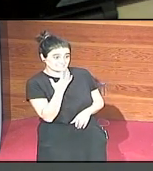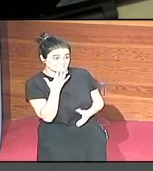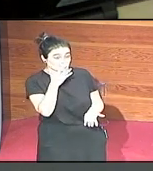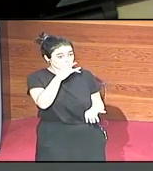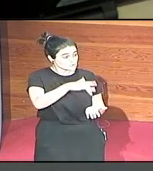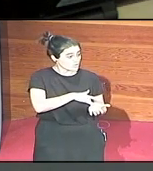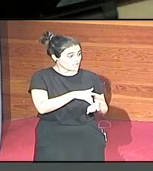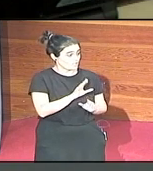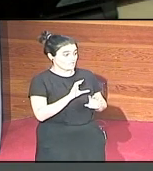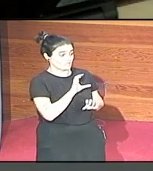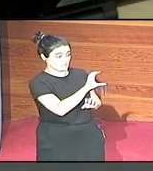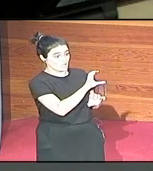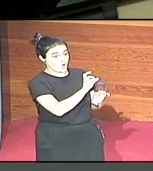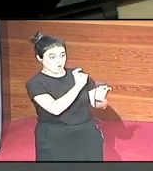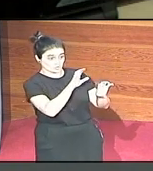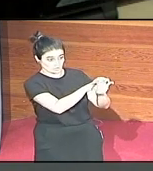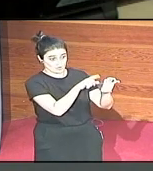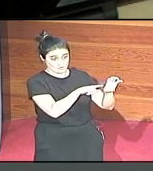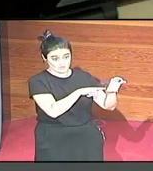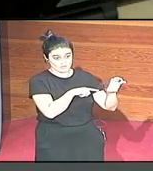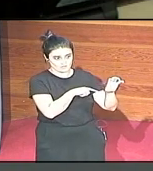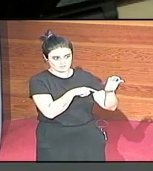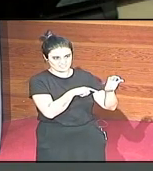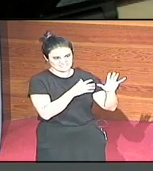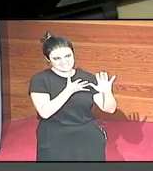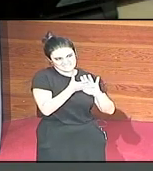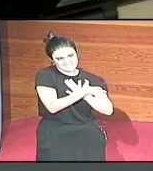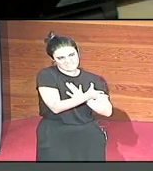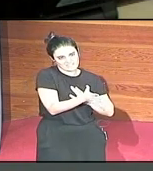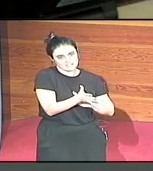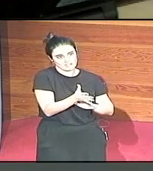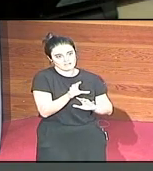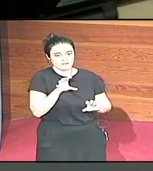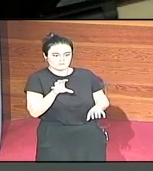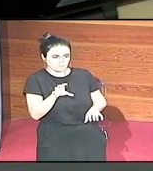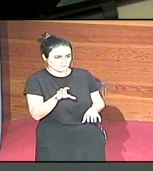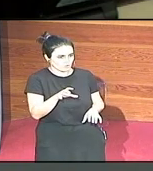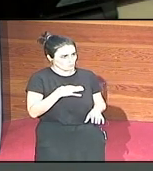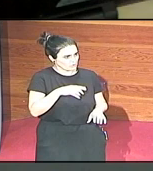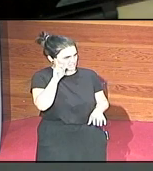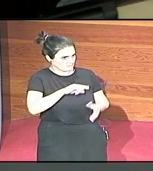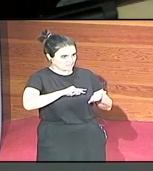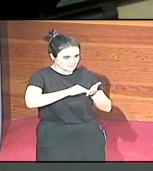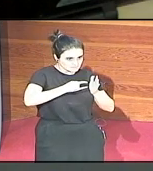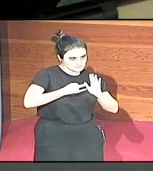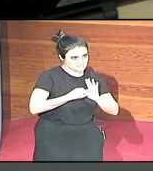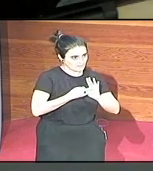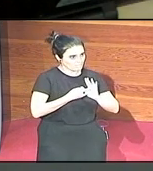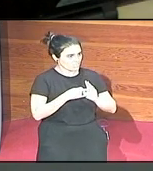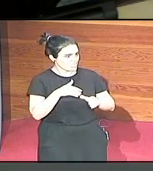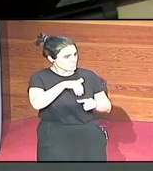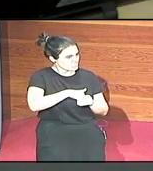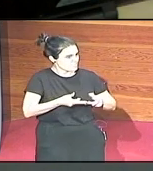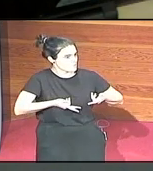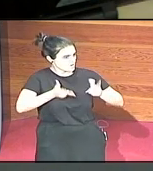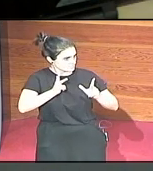que ser eslavo no predestina a no poder disfrutar de las ventajas de un sistema democrático.